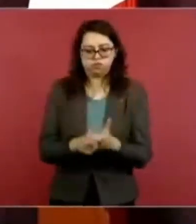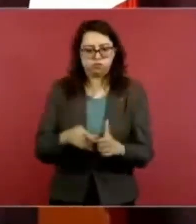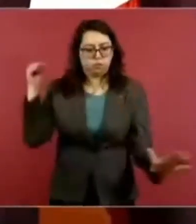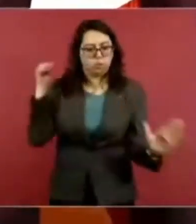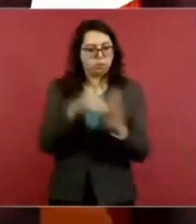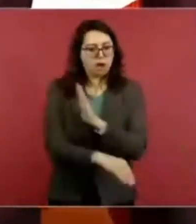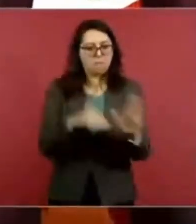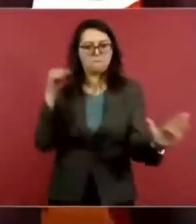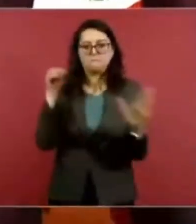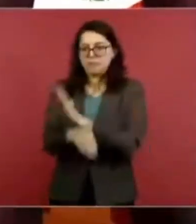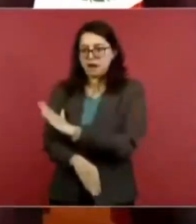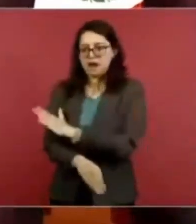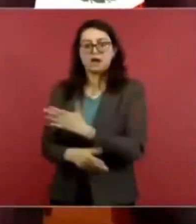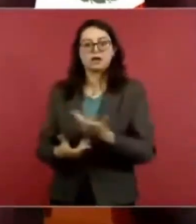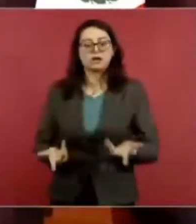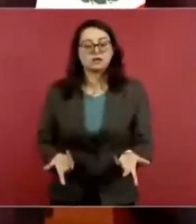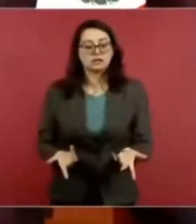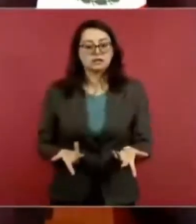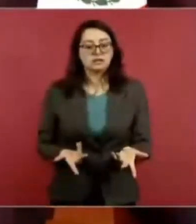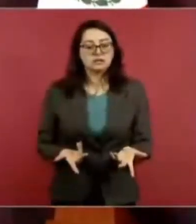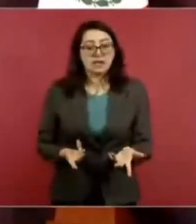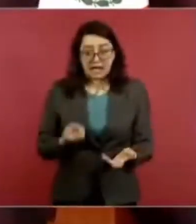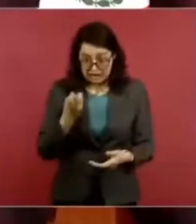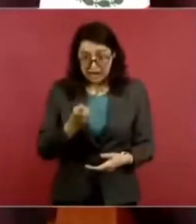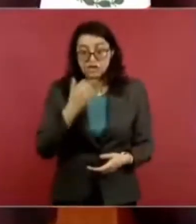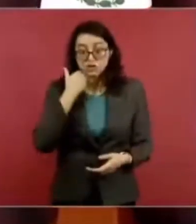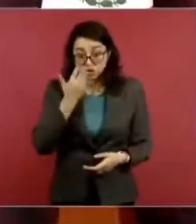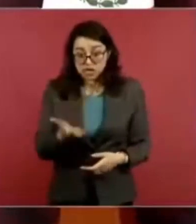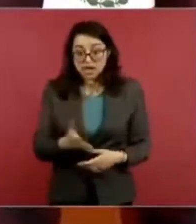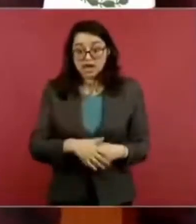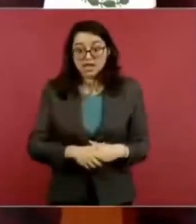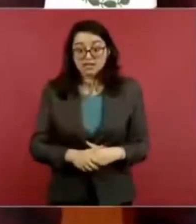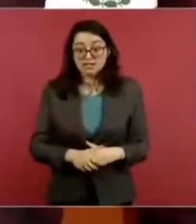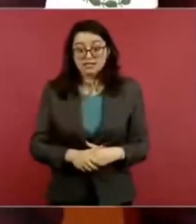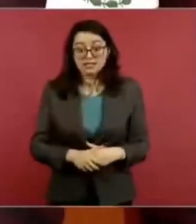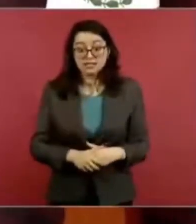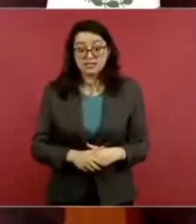y que entonces sí haya fuga de capital y devaluación.